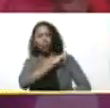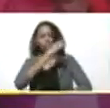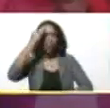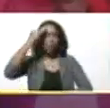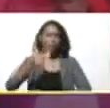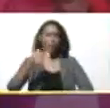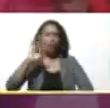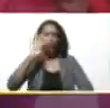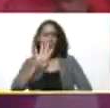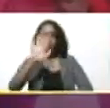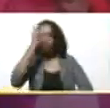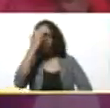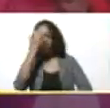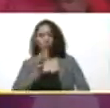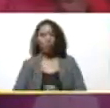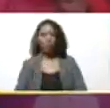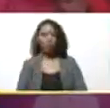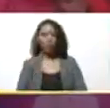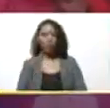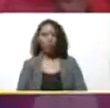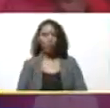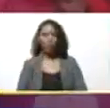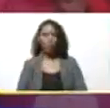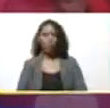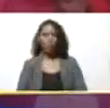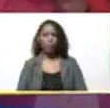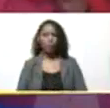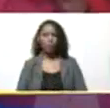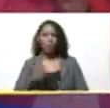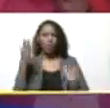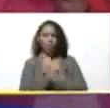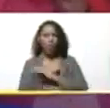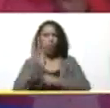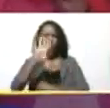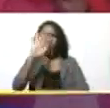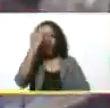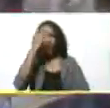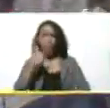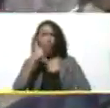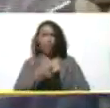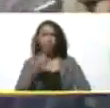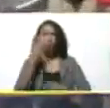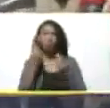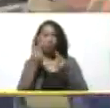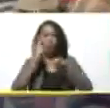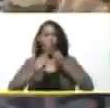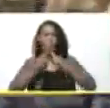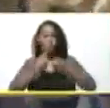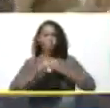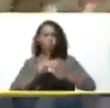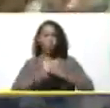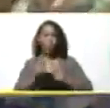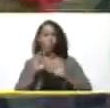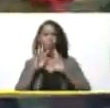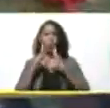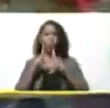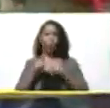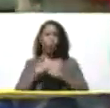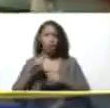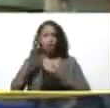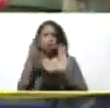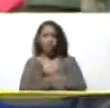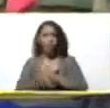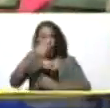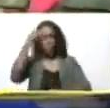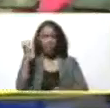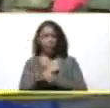del 4 de febrero. Sobre el 4 de febrero se han dicho muchas cosas. Sobre la operación